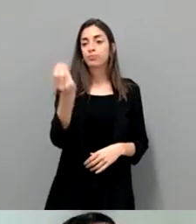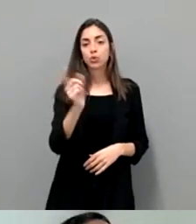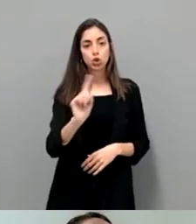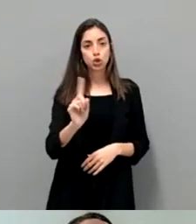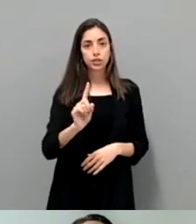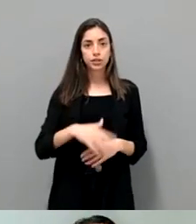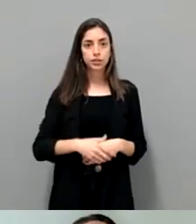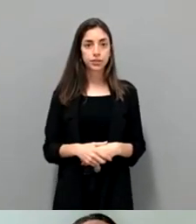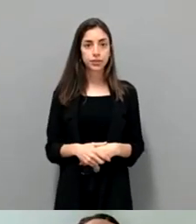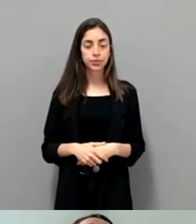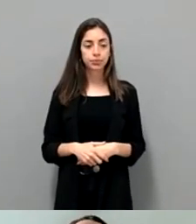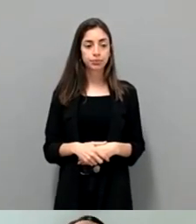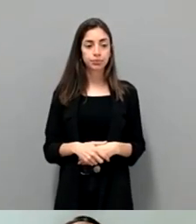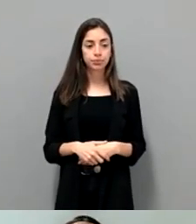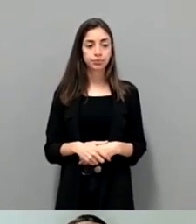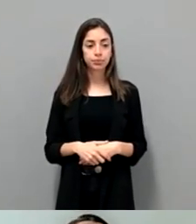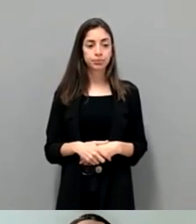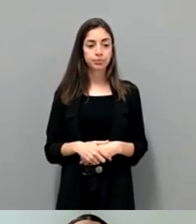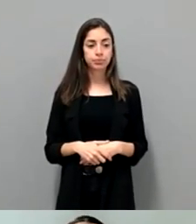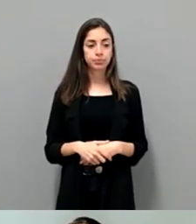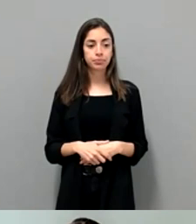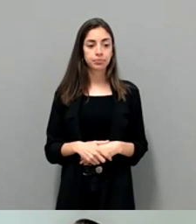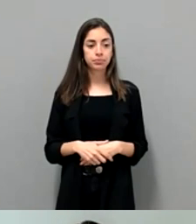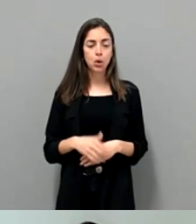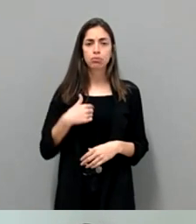Ni tampoco se